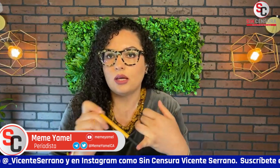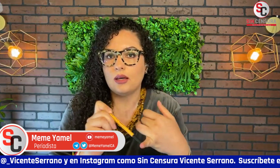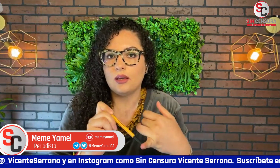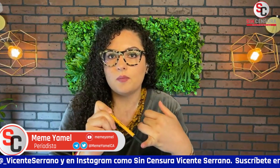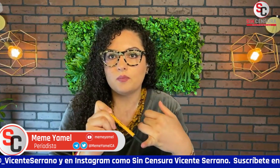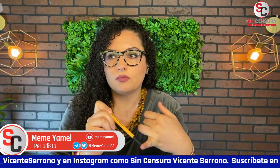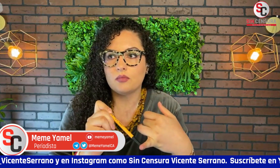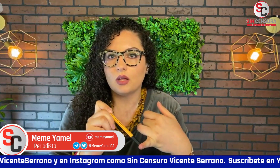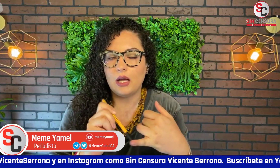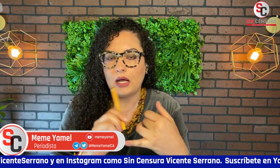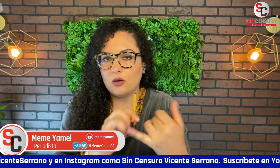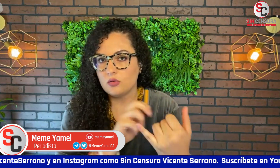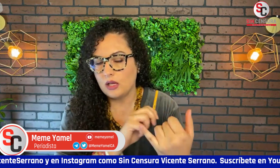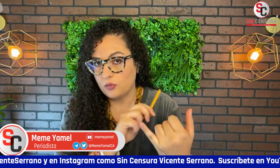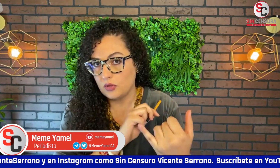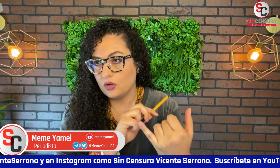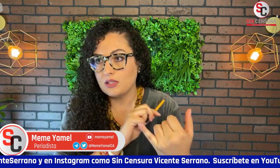las